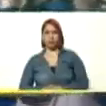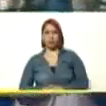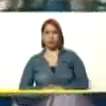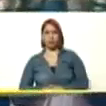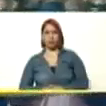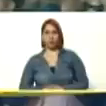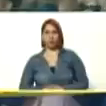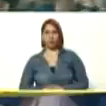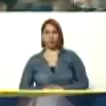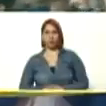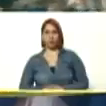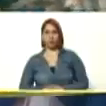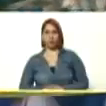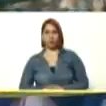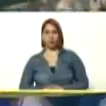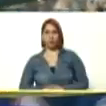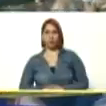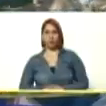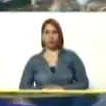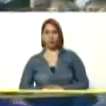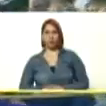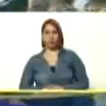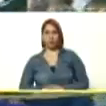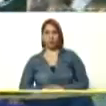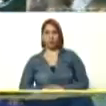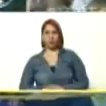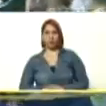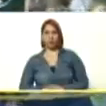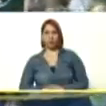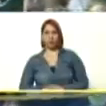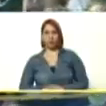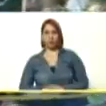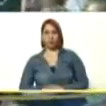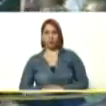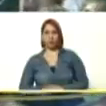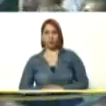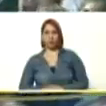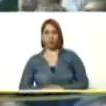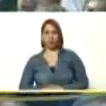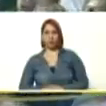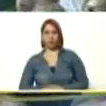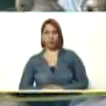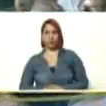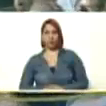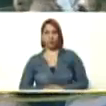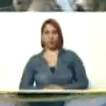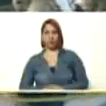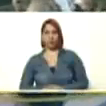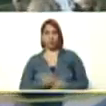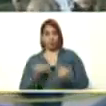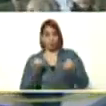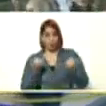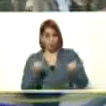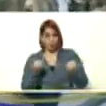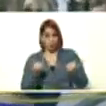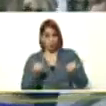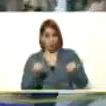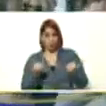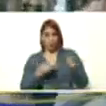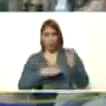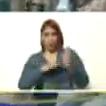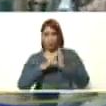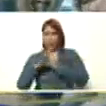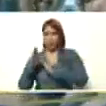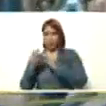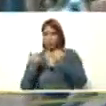Bien. Bien, observan en este momento entonces el desarrollo de